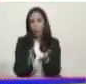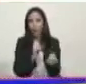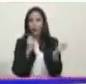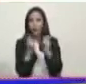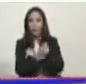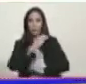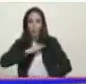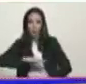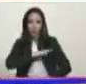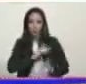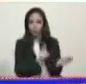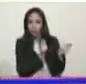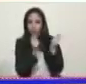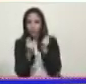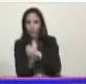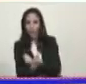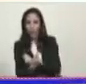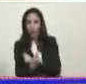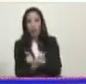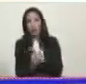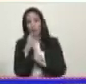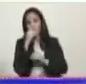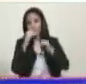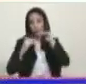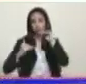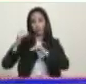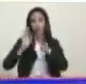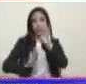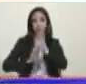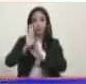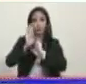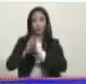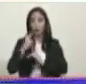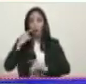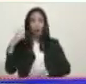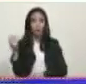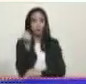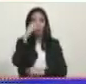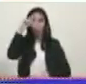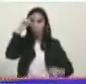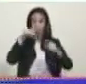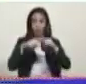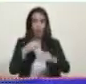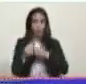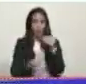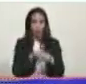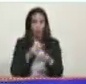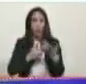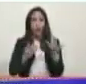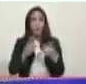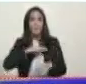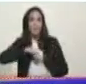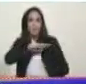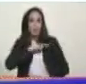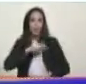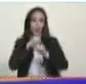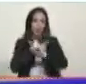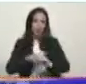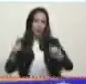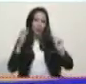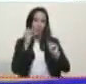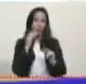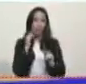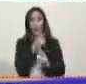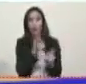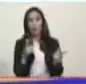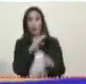una misión, o el comandante Chávez crea una misión, es porque se iba a lograr el objetivo. Si la misión es darle educación